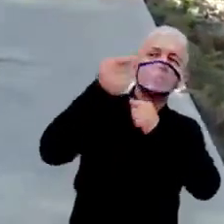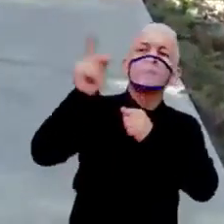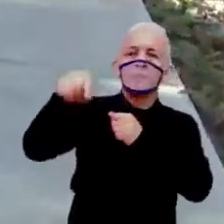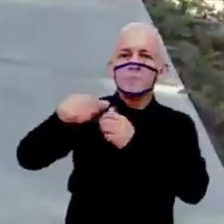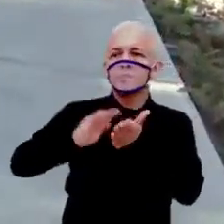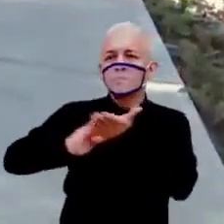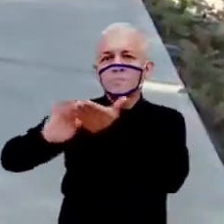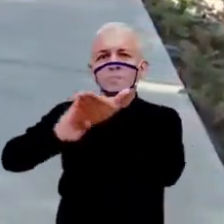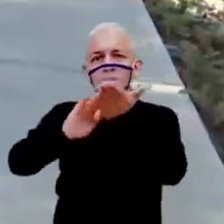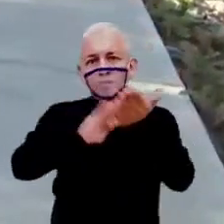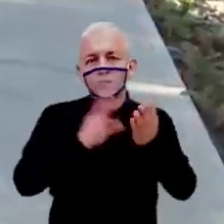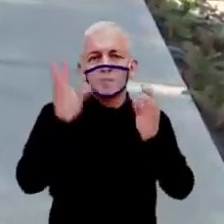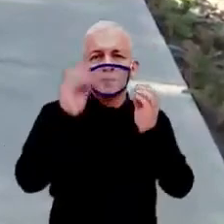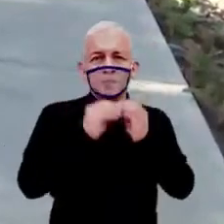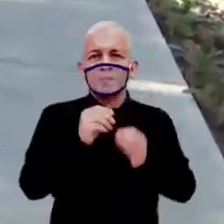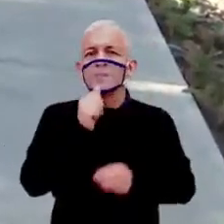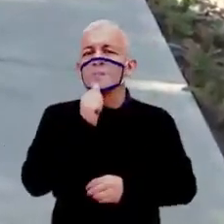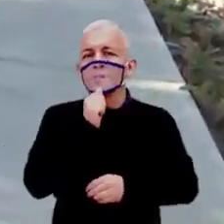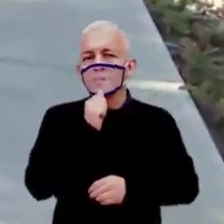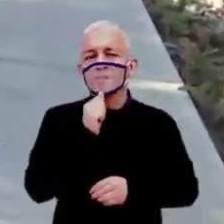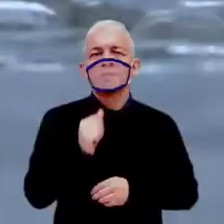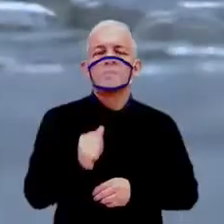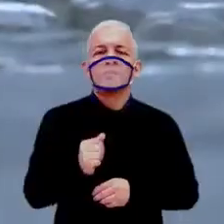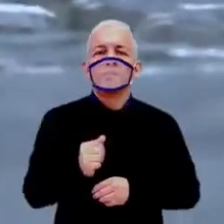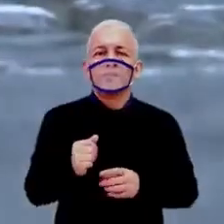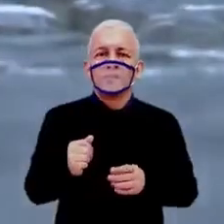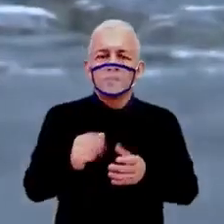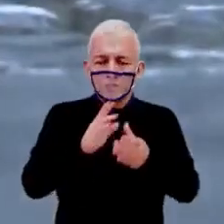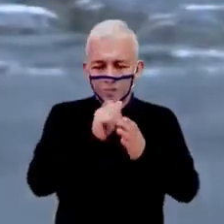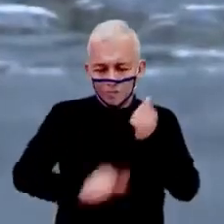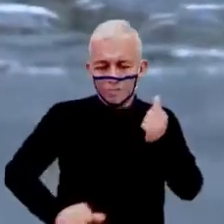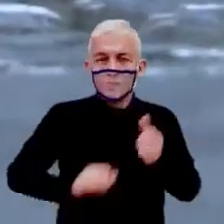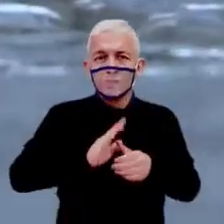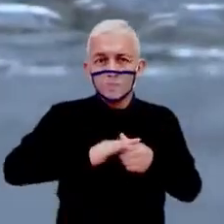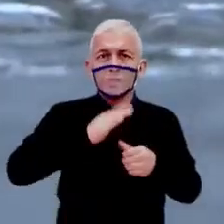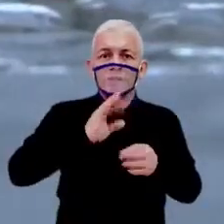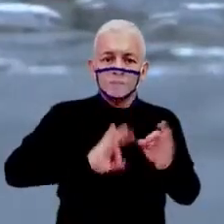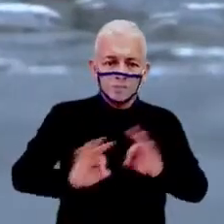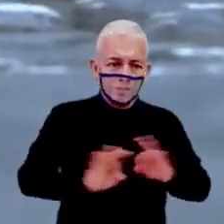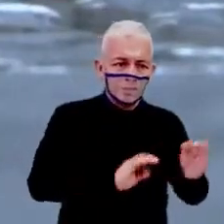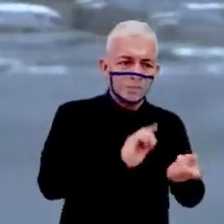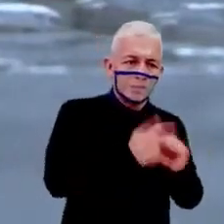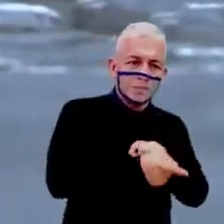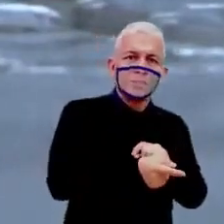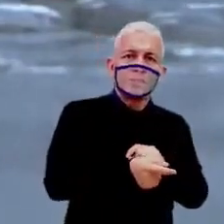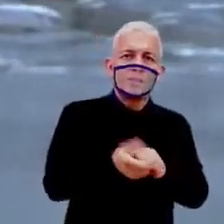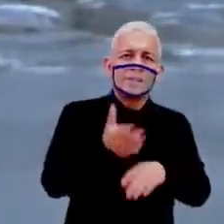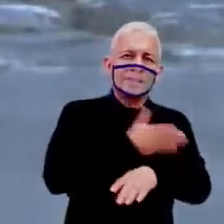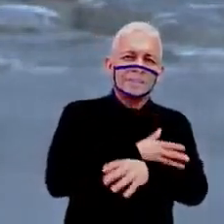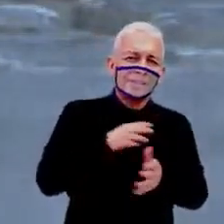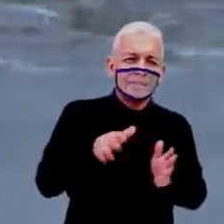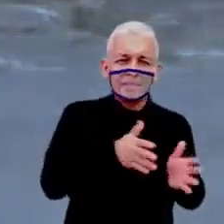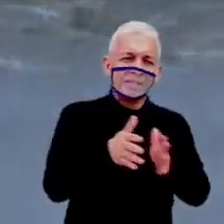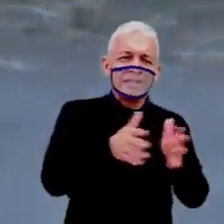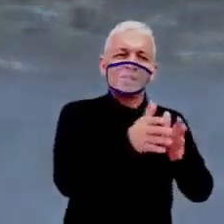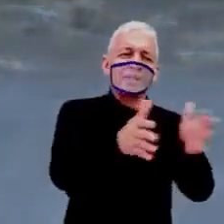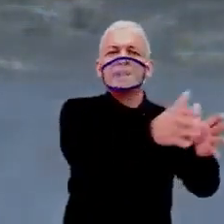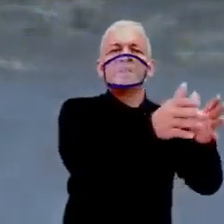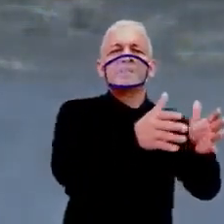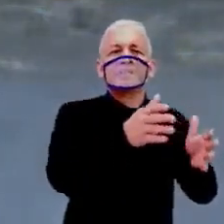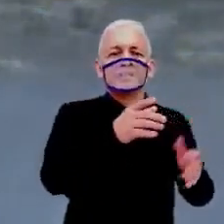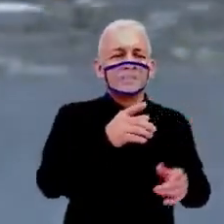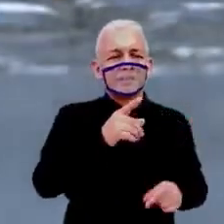han cambiado las redes de acueducto y de alcantarillado de muchas vías que las tenían en mal estado y que por eso no se